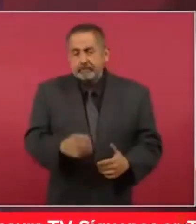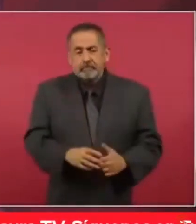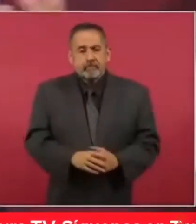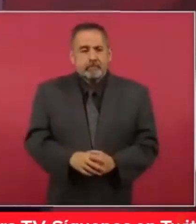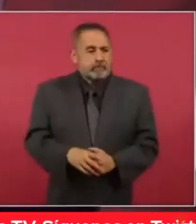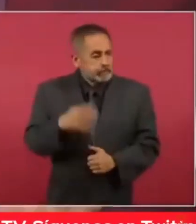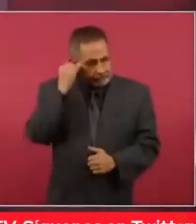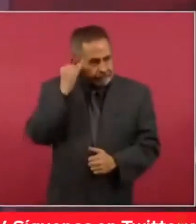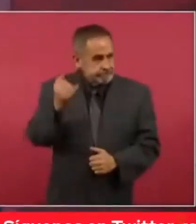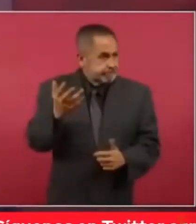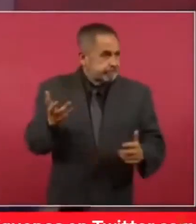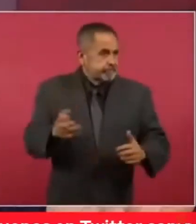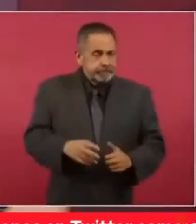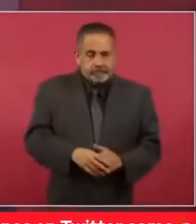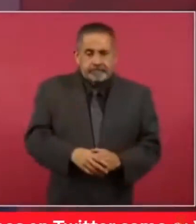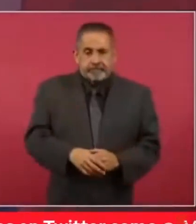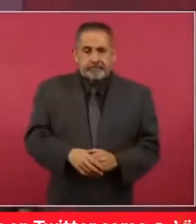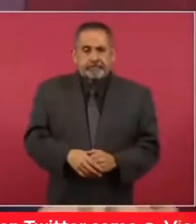imagínense